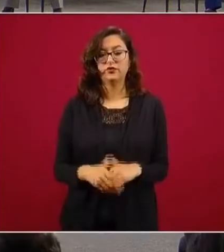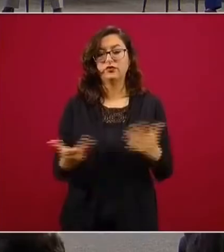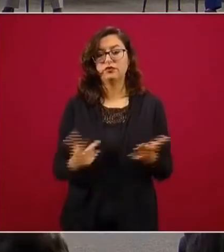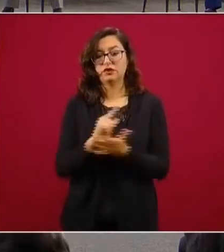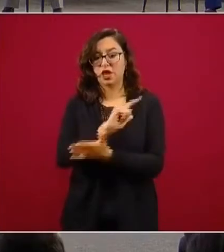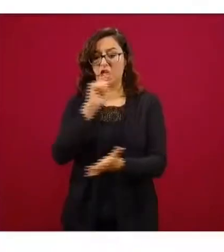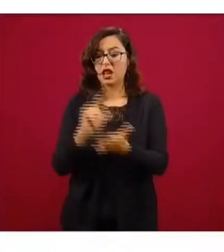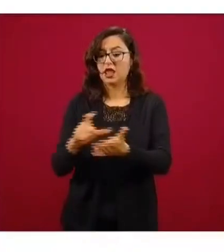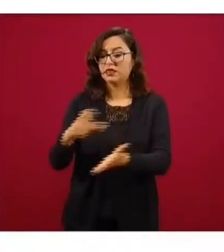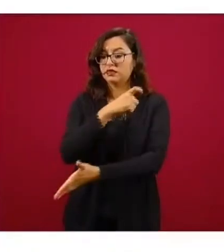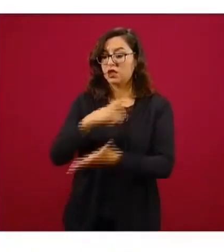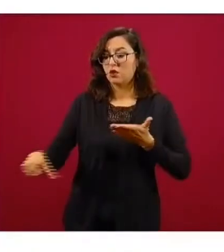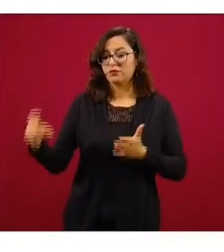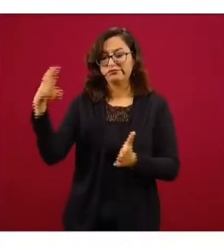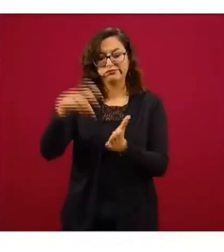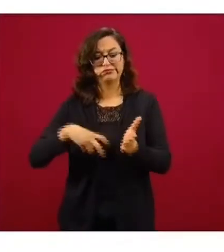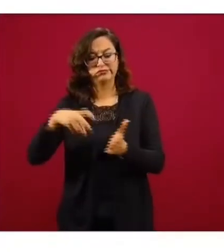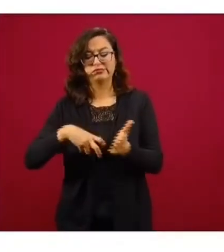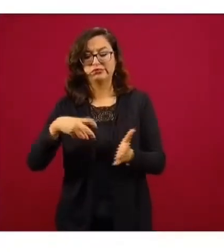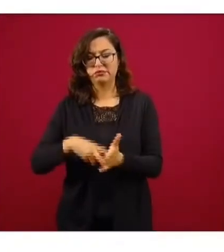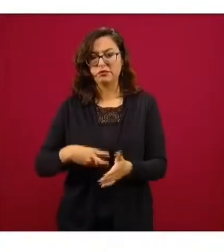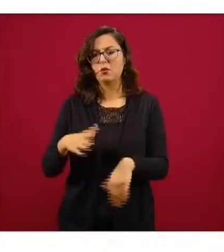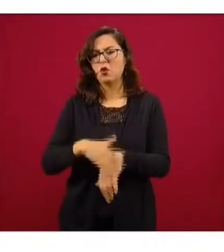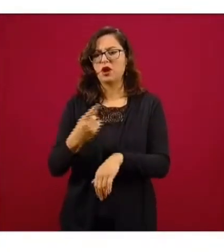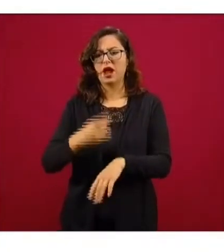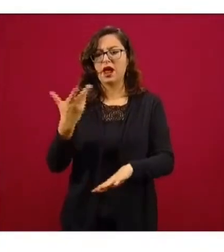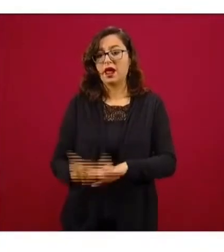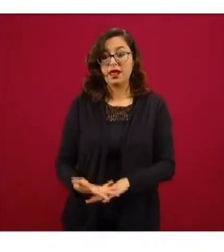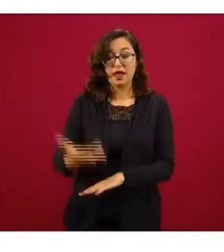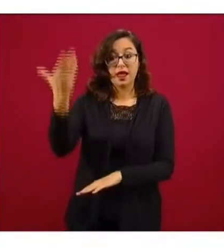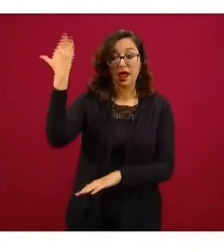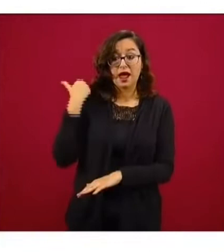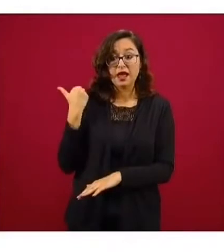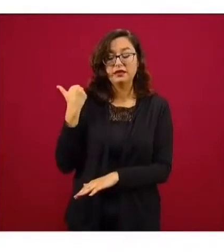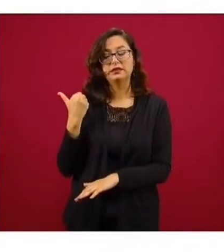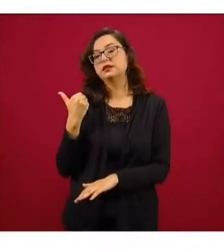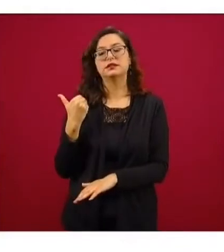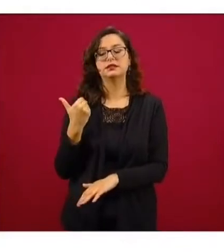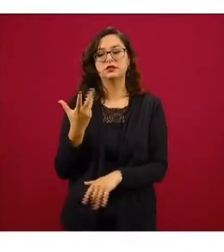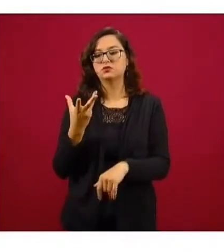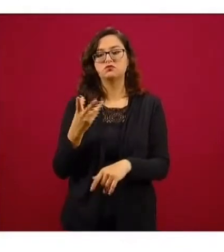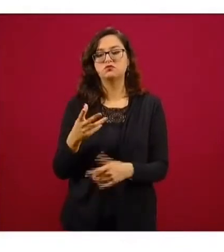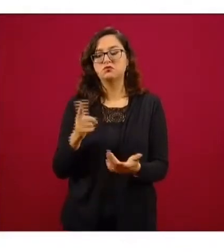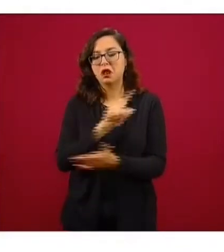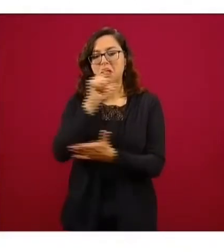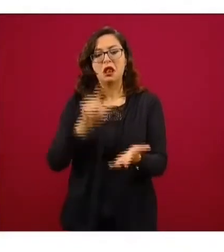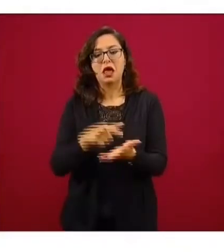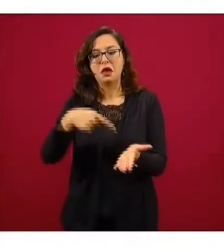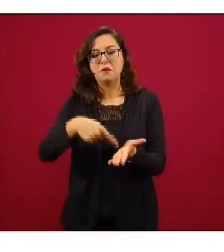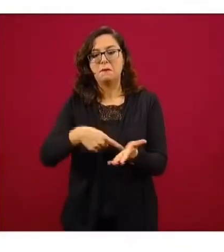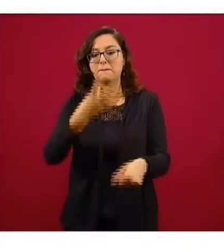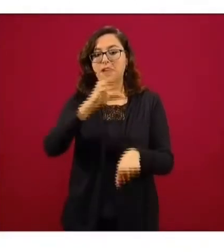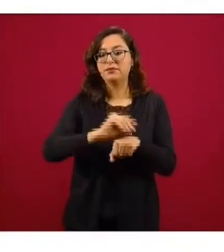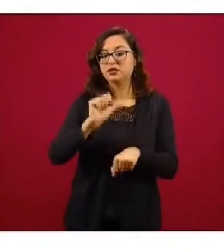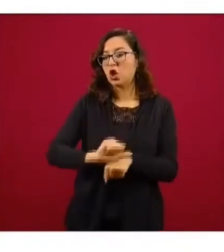de adquisiciones porque no permitía que se hiciera una licitación por encargo de una agencia internacional, en este caso